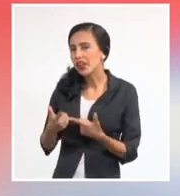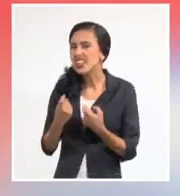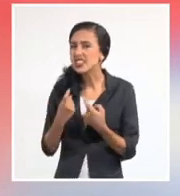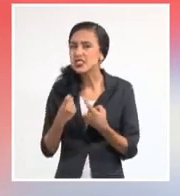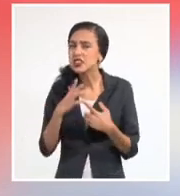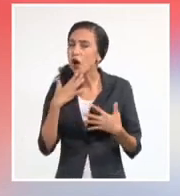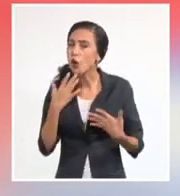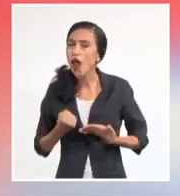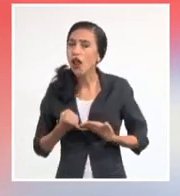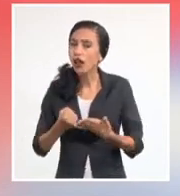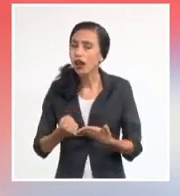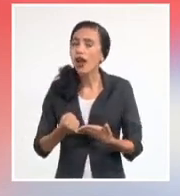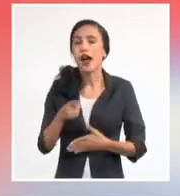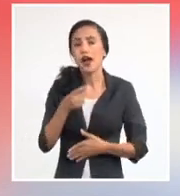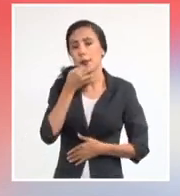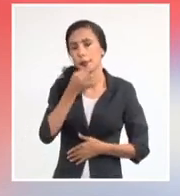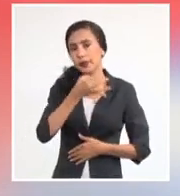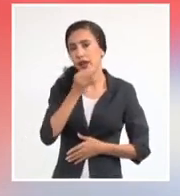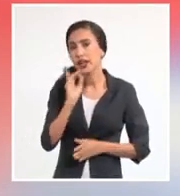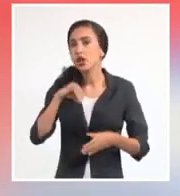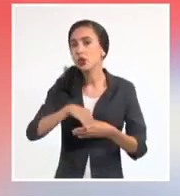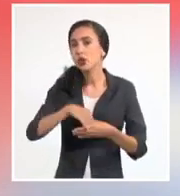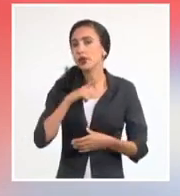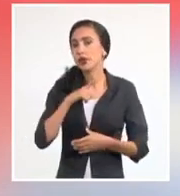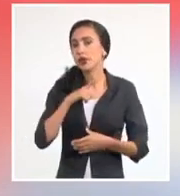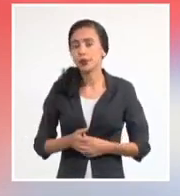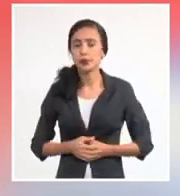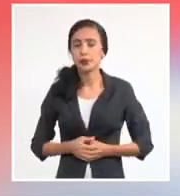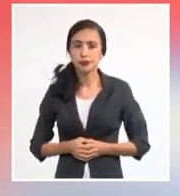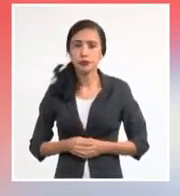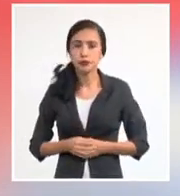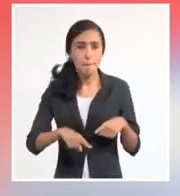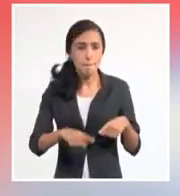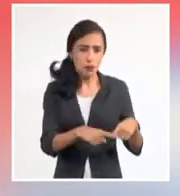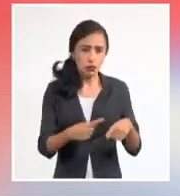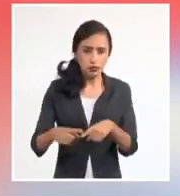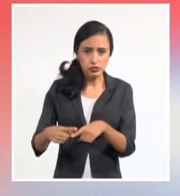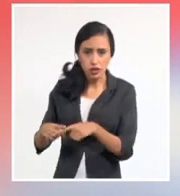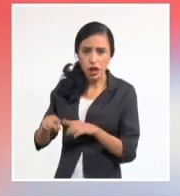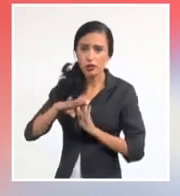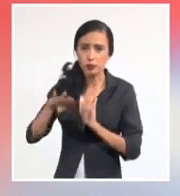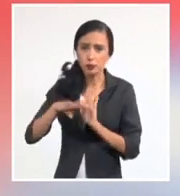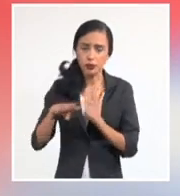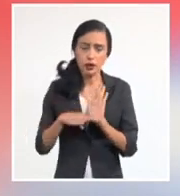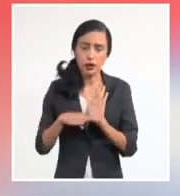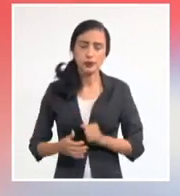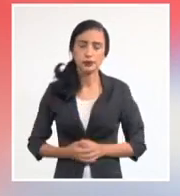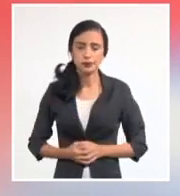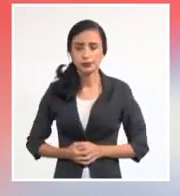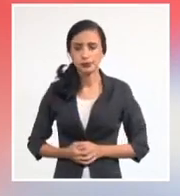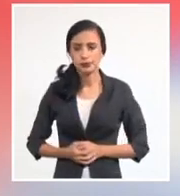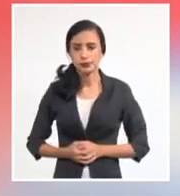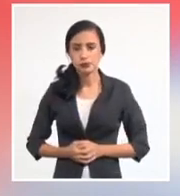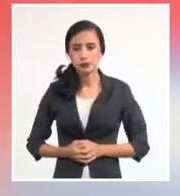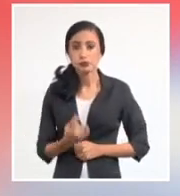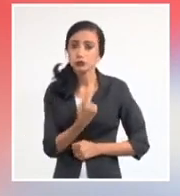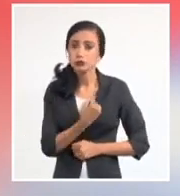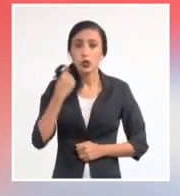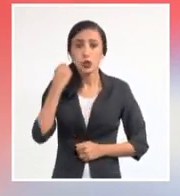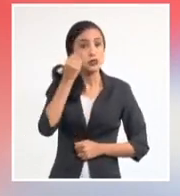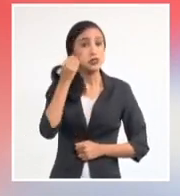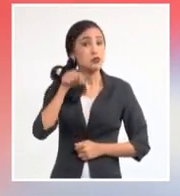estas acciones, que incluyen, por supuesto, el aseguramiento material del programa. Así que pensamos que de esta